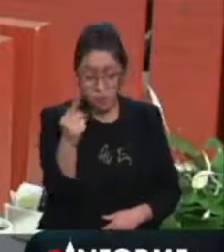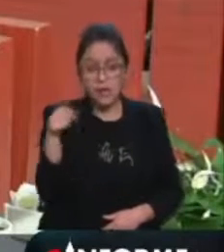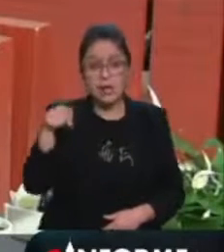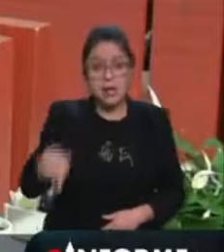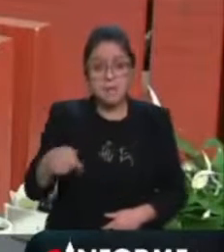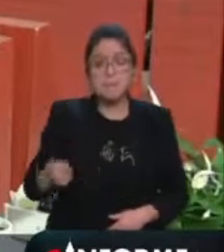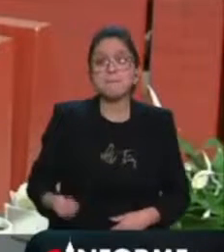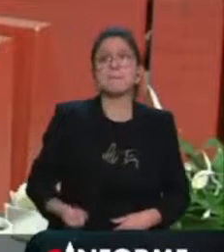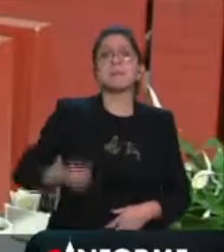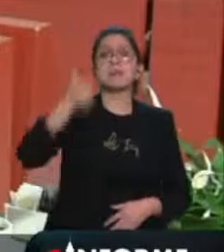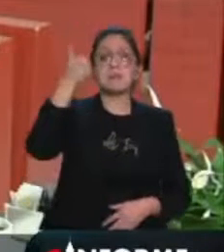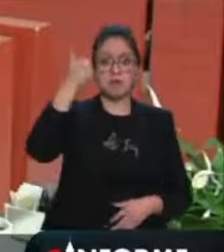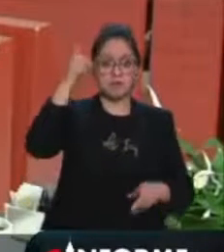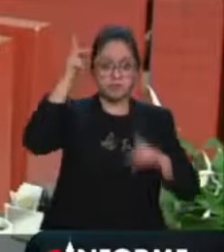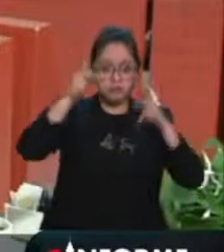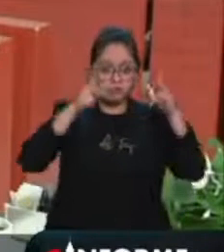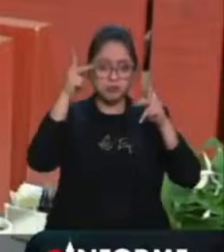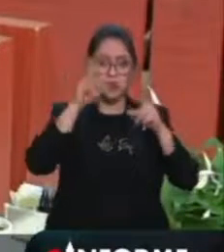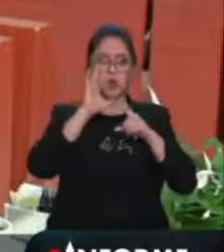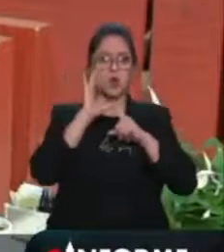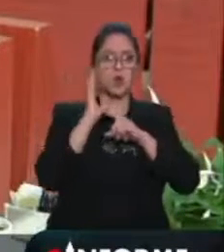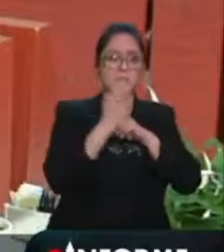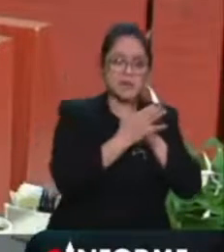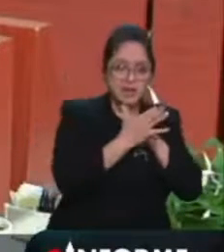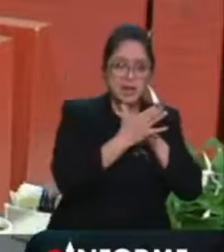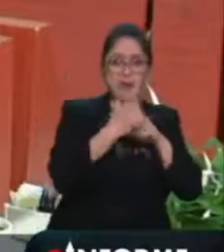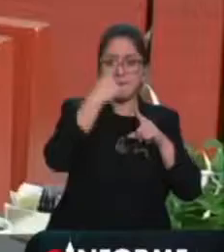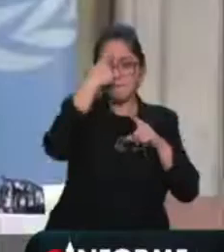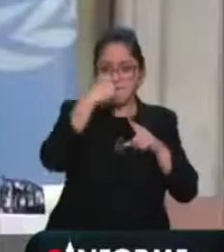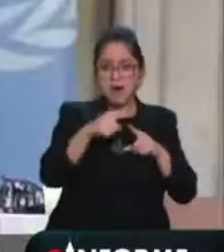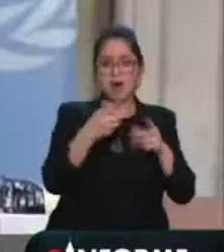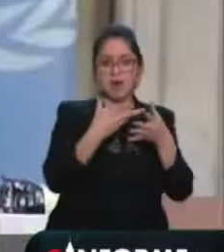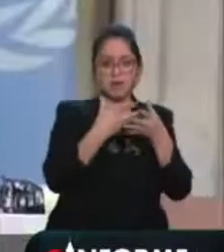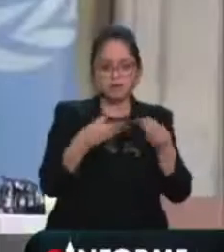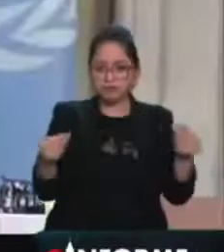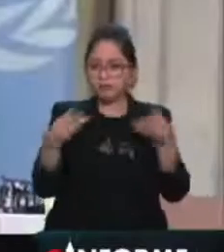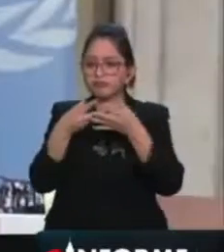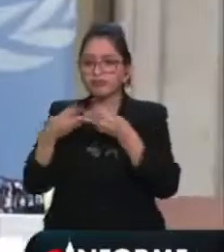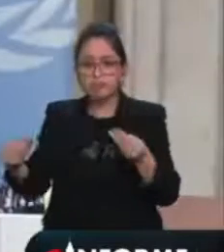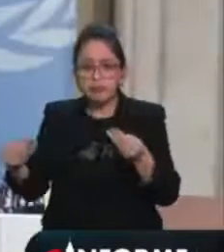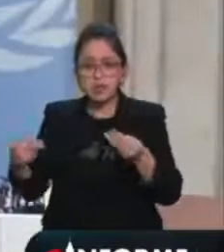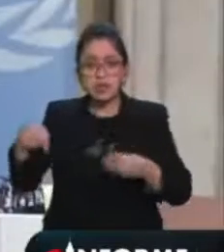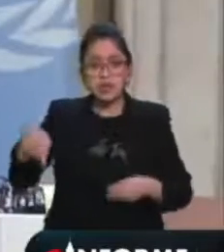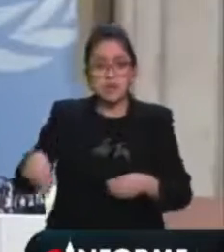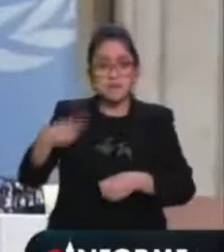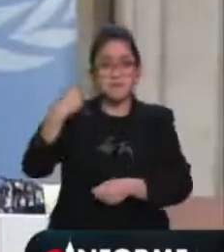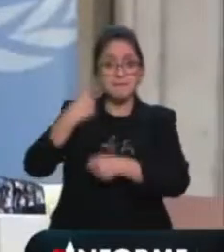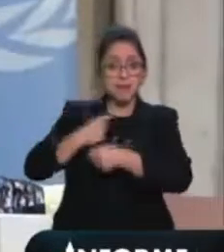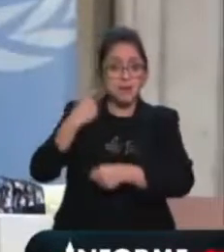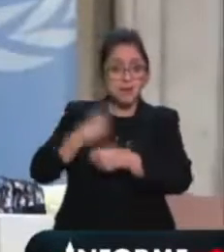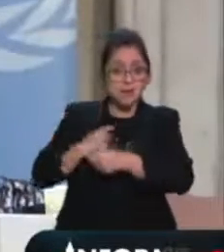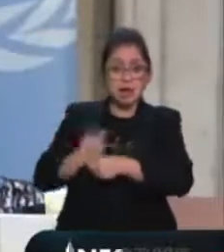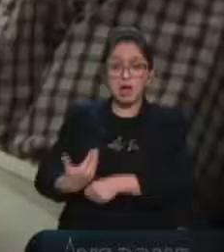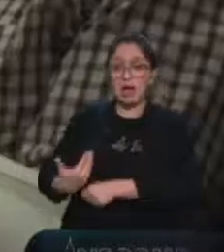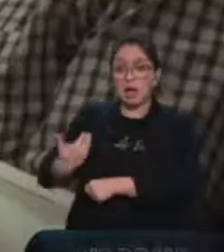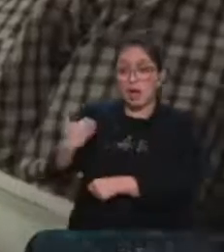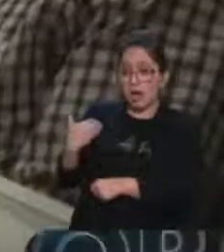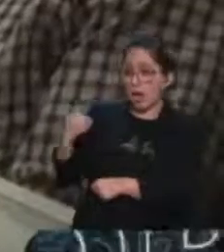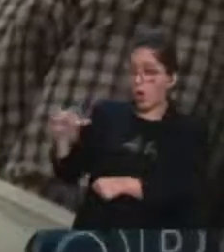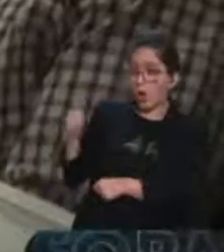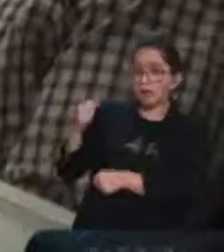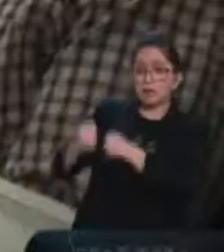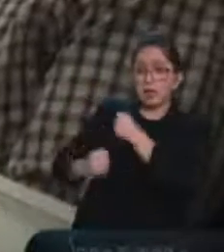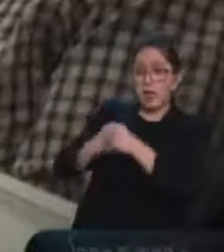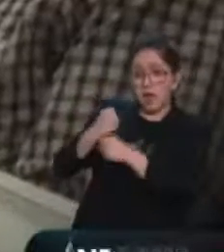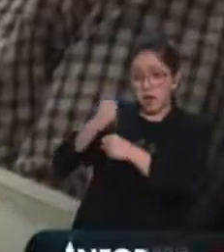que realiza el Comité contra las Desapariciones Forzadas, la primera después de 11 años de su creación.